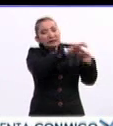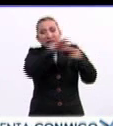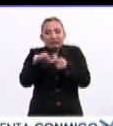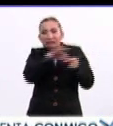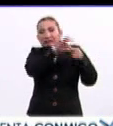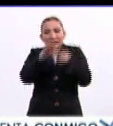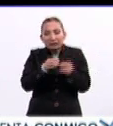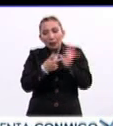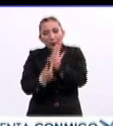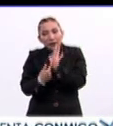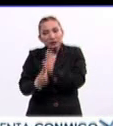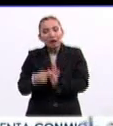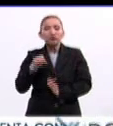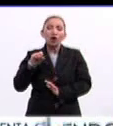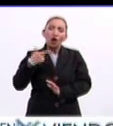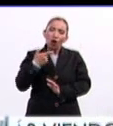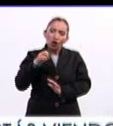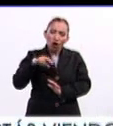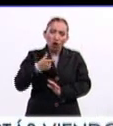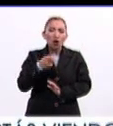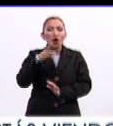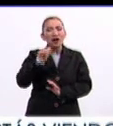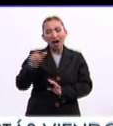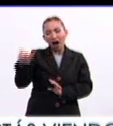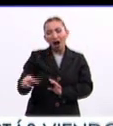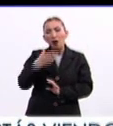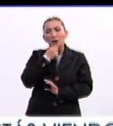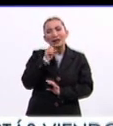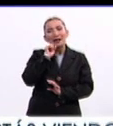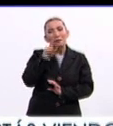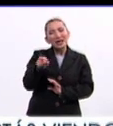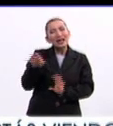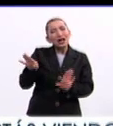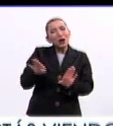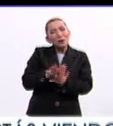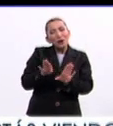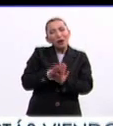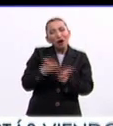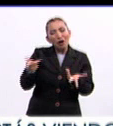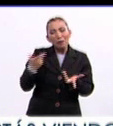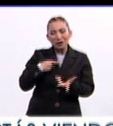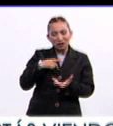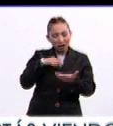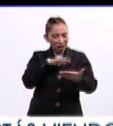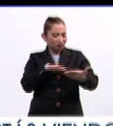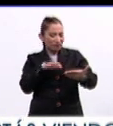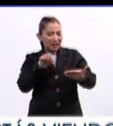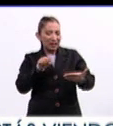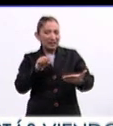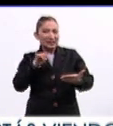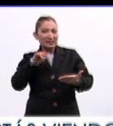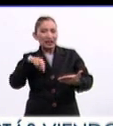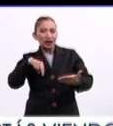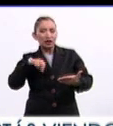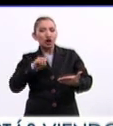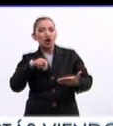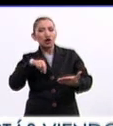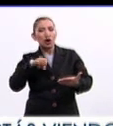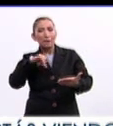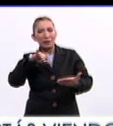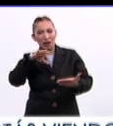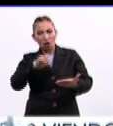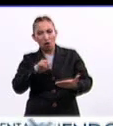también fue, digamos, víctima del desprecio decimonónico. O sea, hay que pensar que para